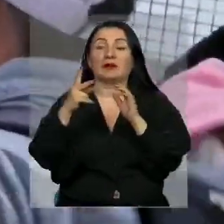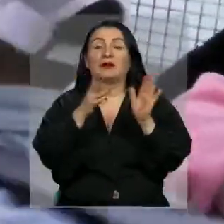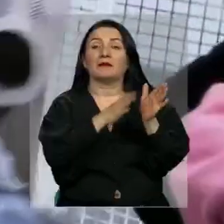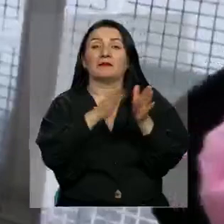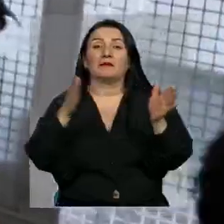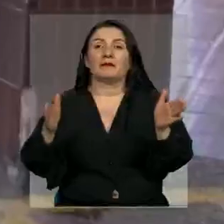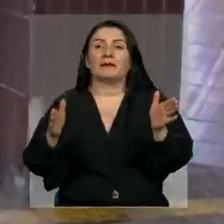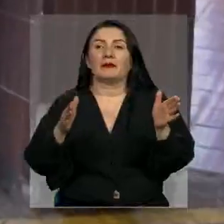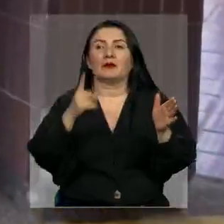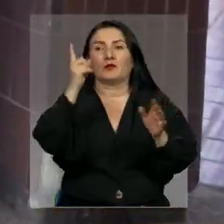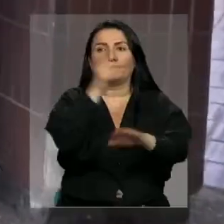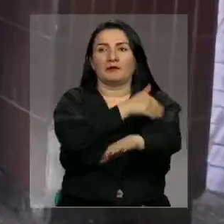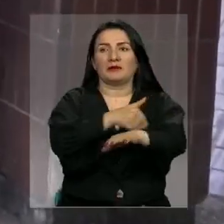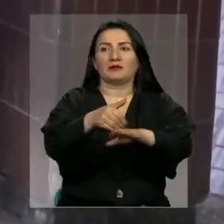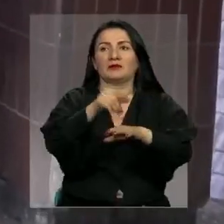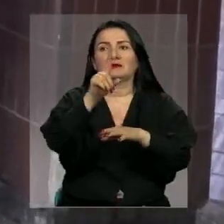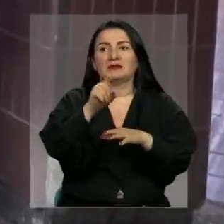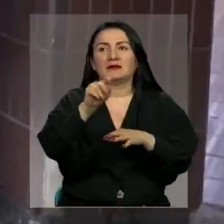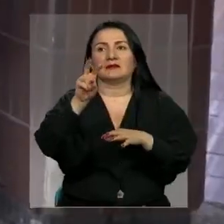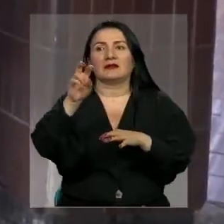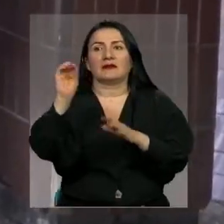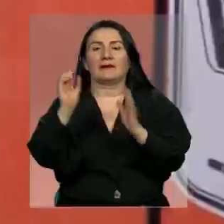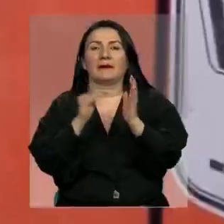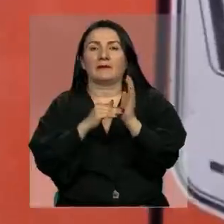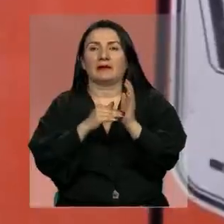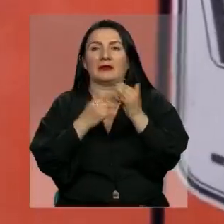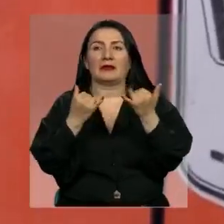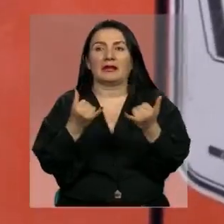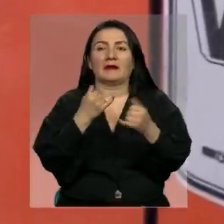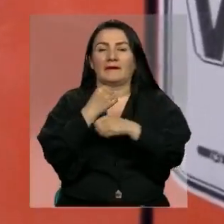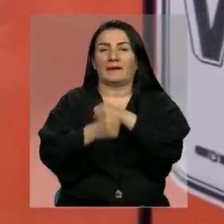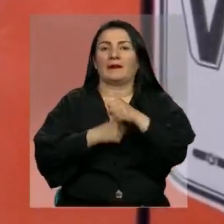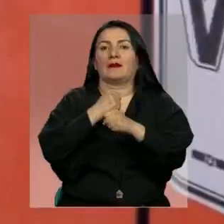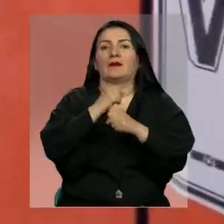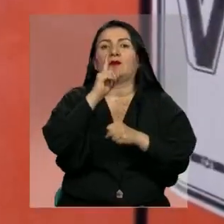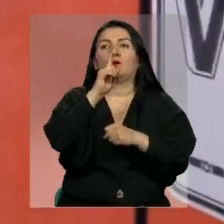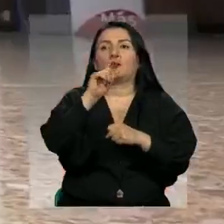se movilizaron 1.670.000 usuarios y este año se proyectan 1,9 millones.